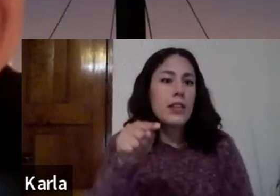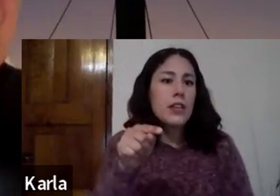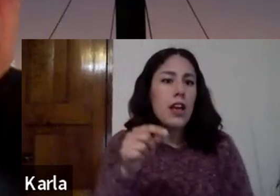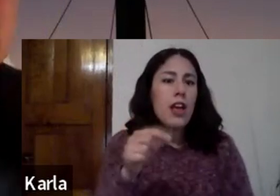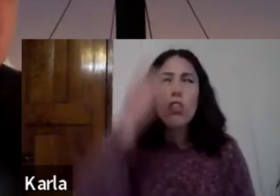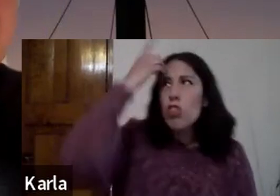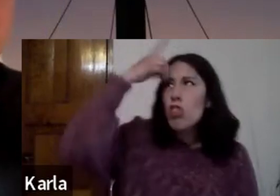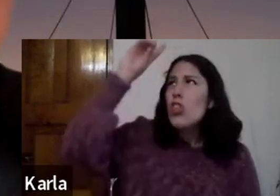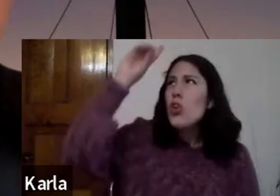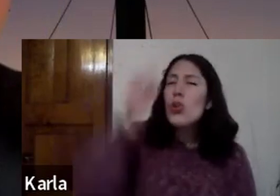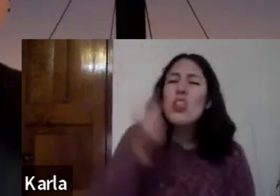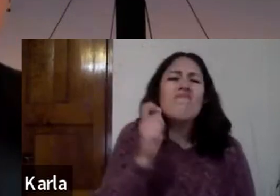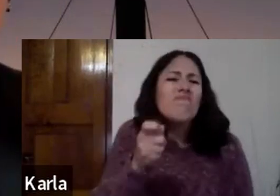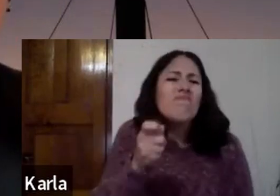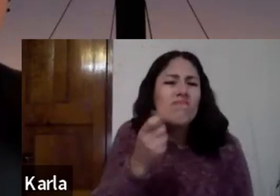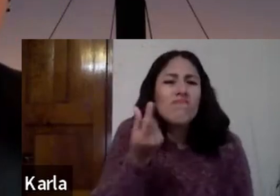¿Conoces a Dios?